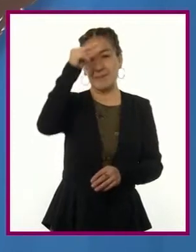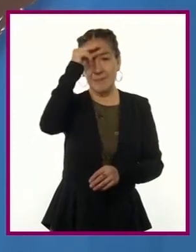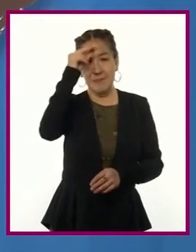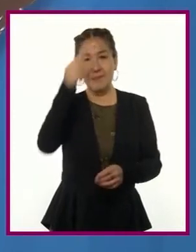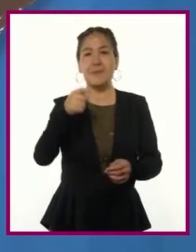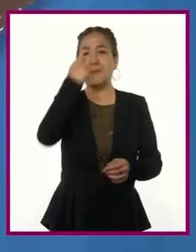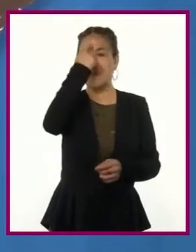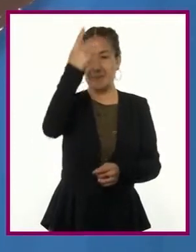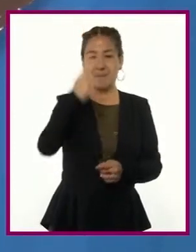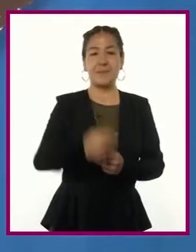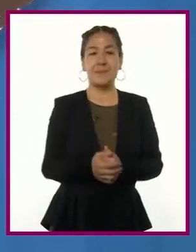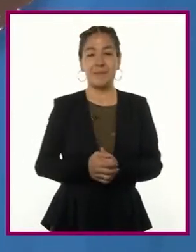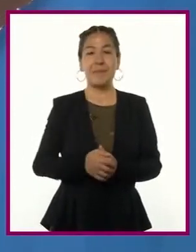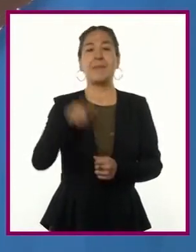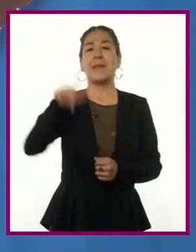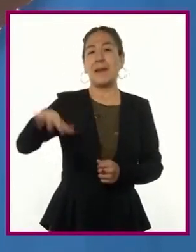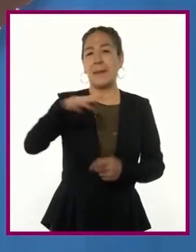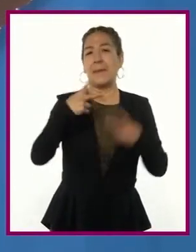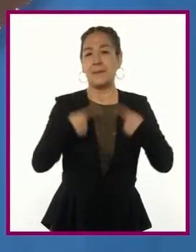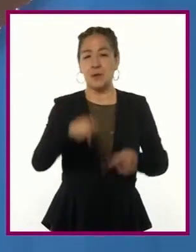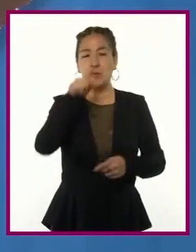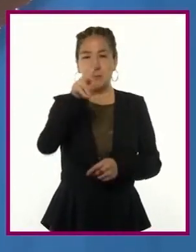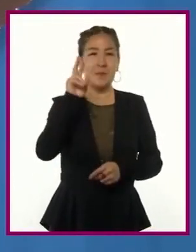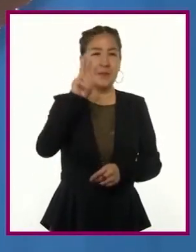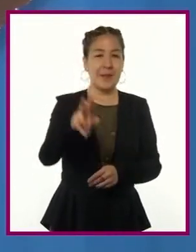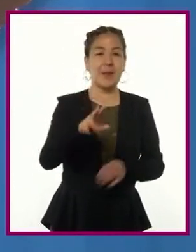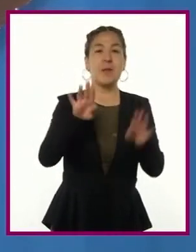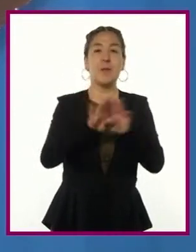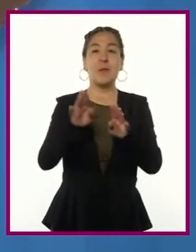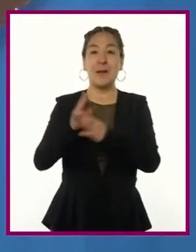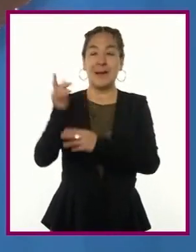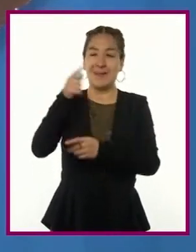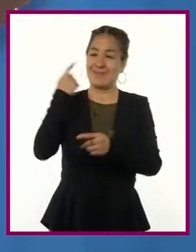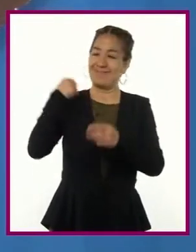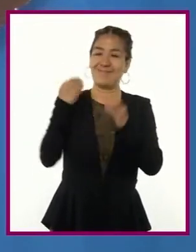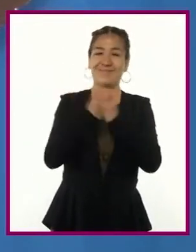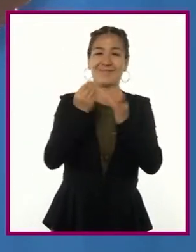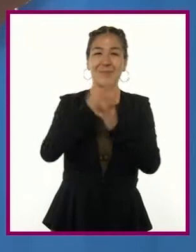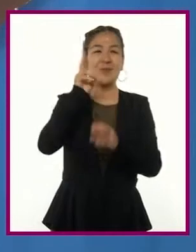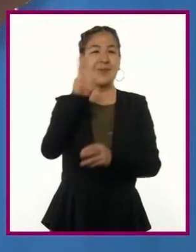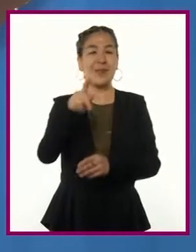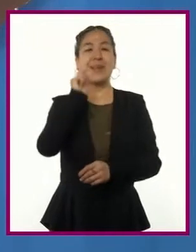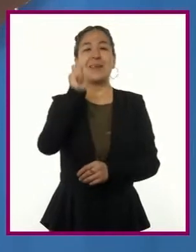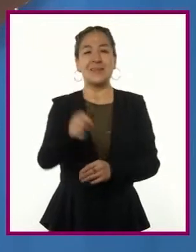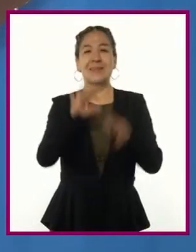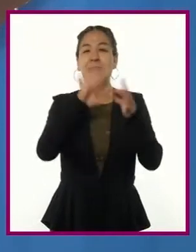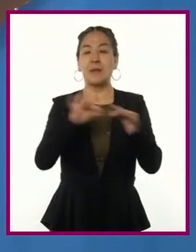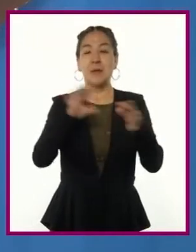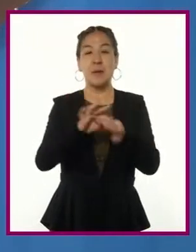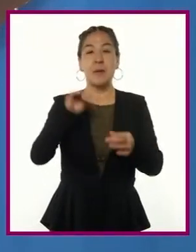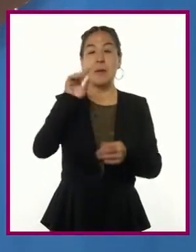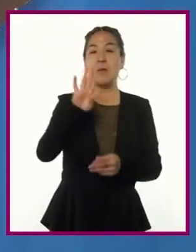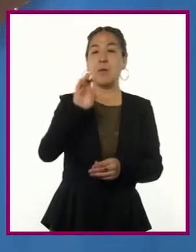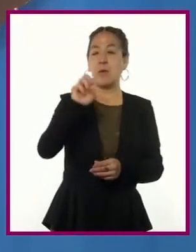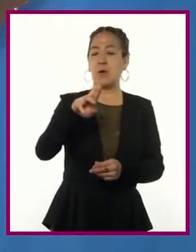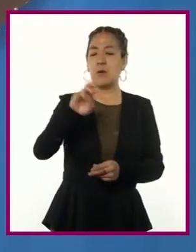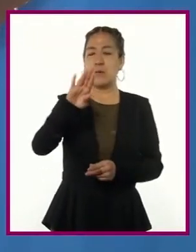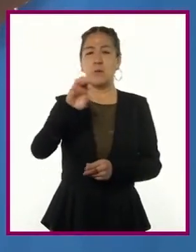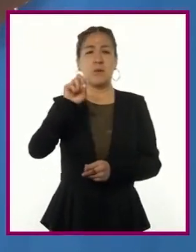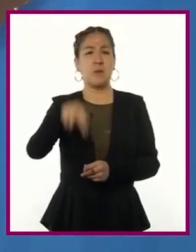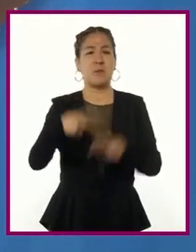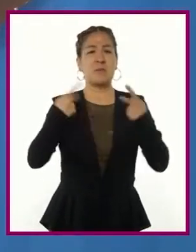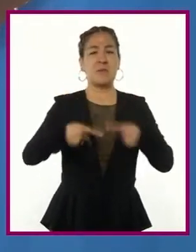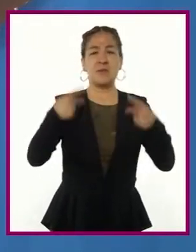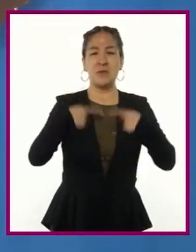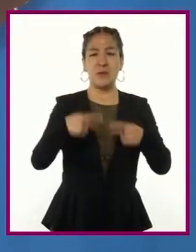anteriores, vieron que la llegada de la dinastía Borbón al poder en España a principios del siglo XVIII trajo consigo una serie